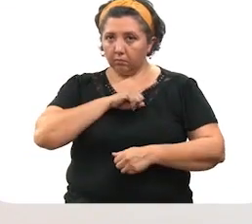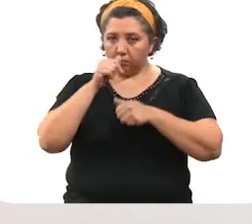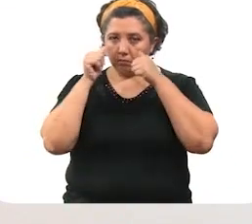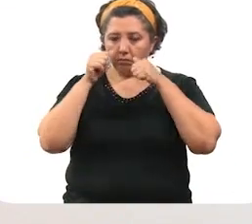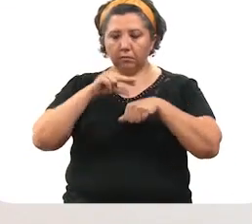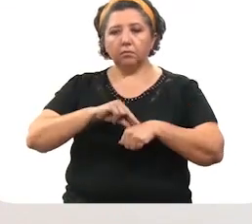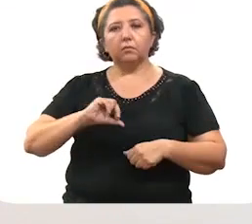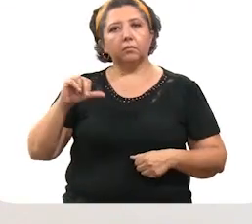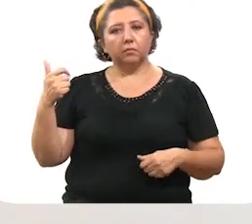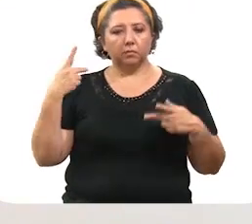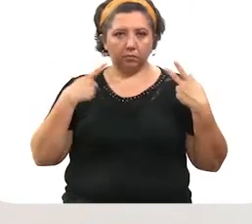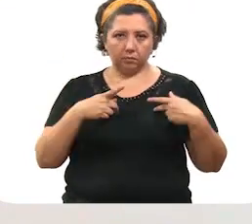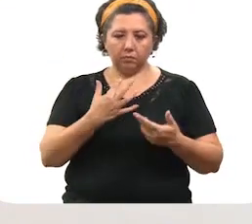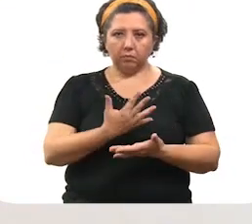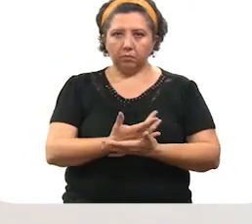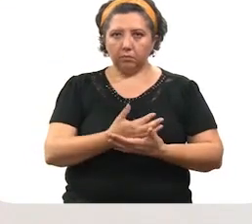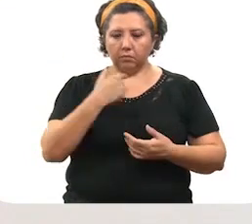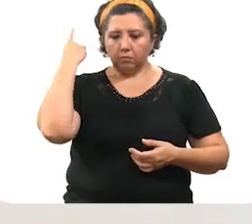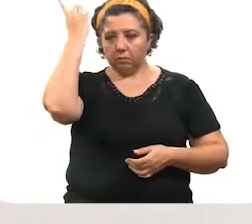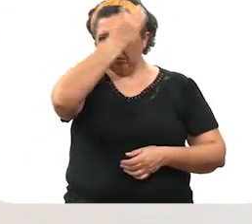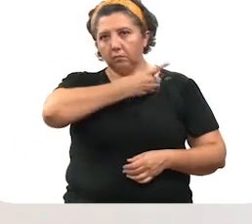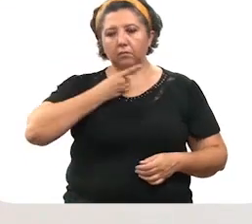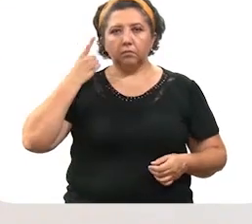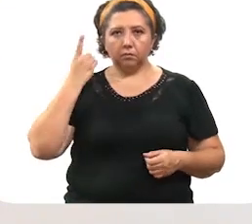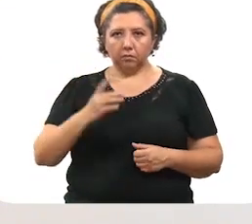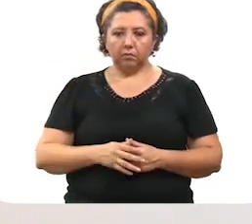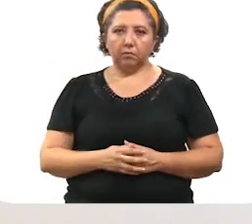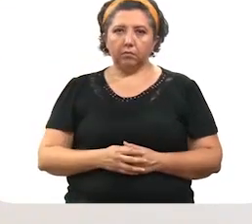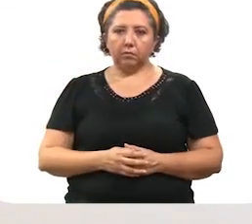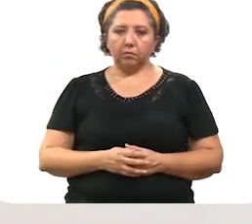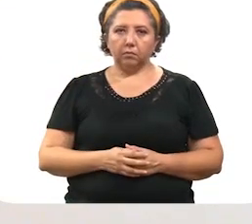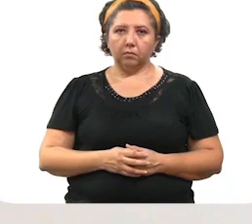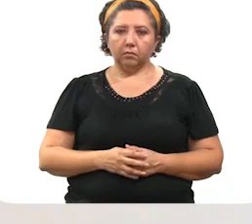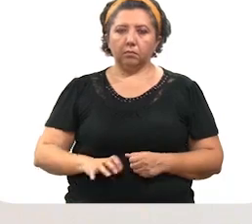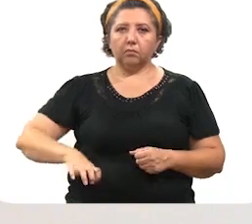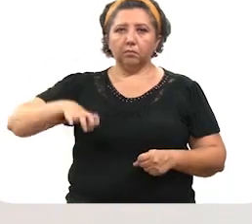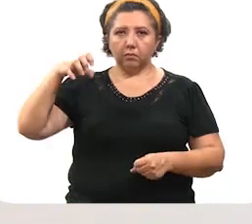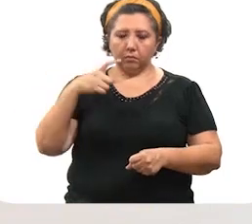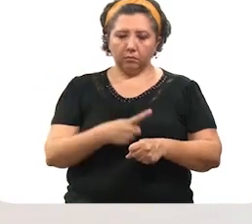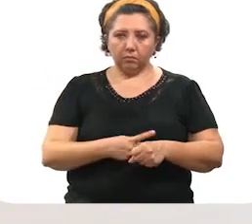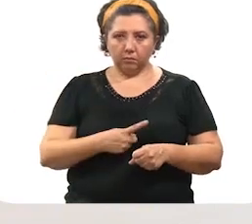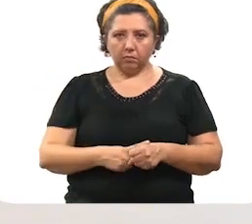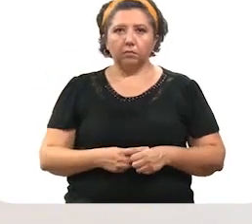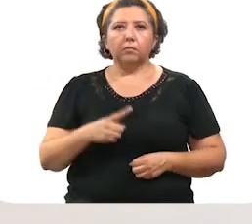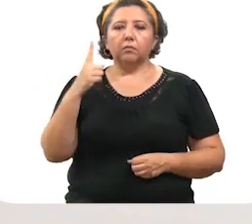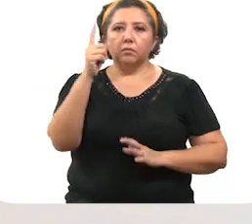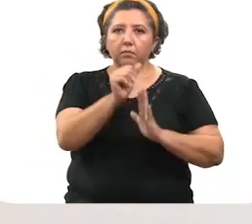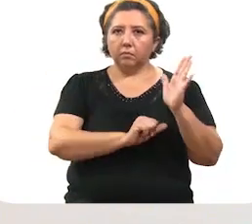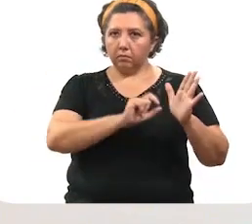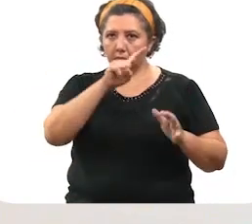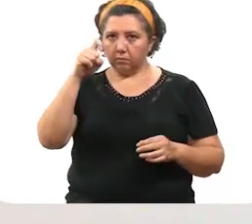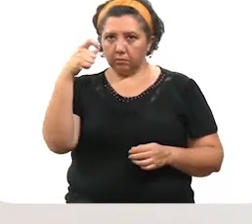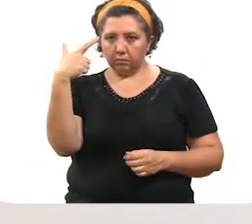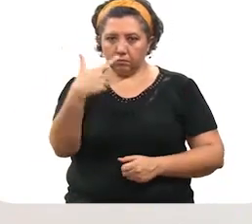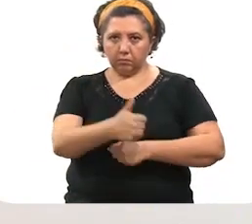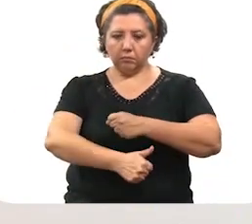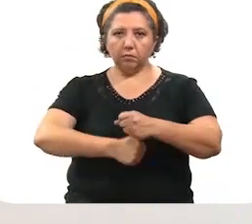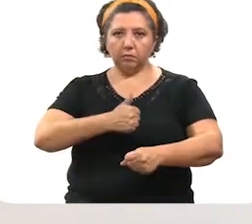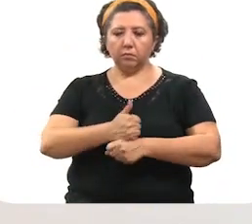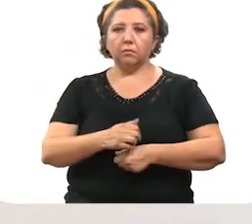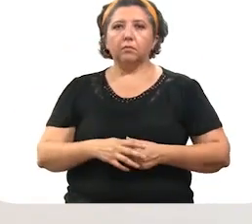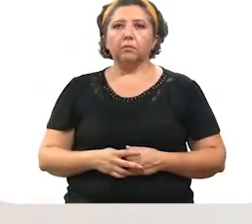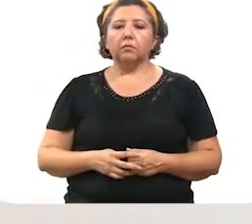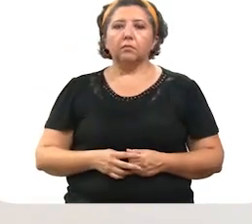aislamiento total. Hay otros pacientes a la espera de diagnóstico. El rango de edad de los casos es de 1 mes a